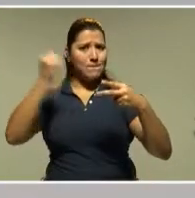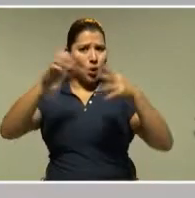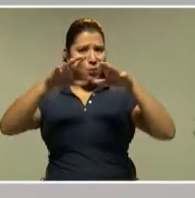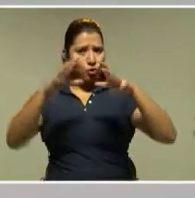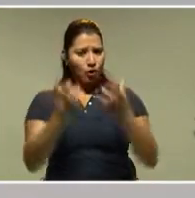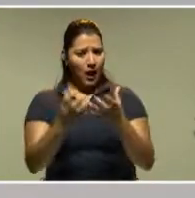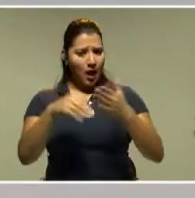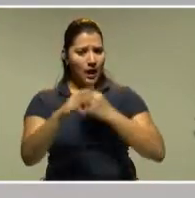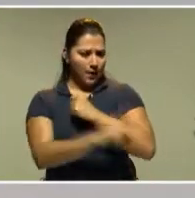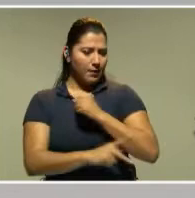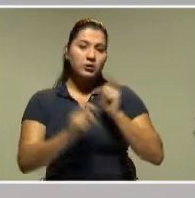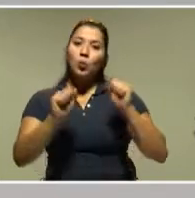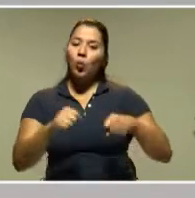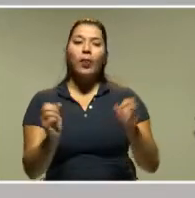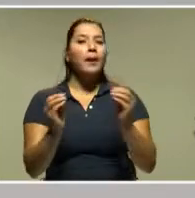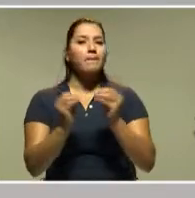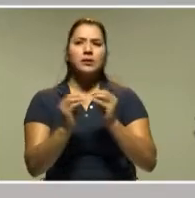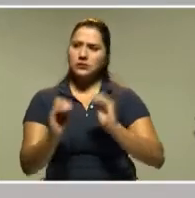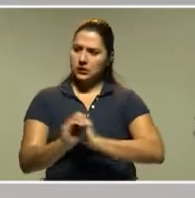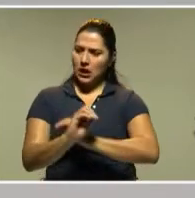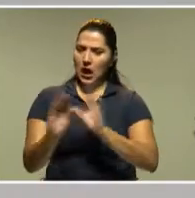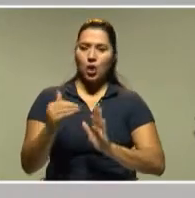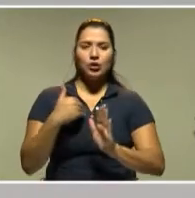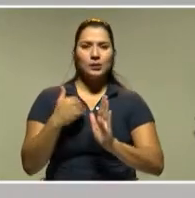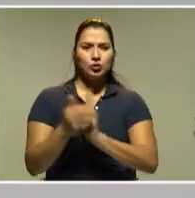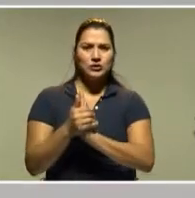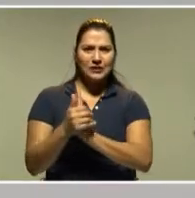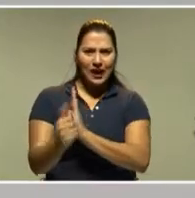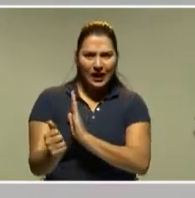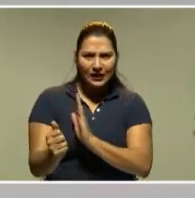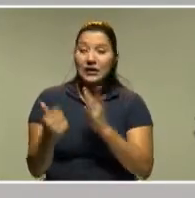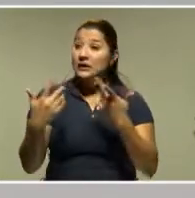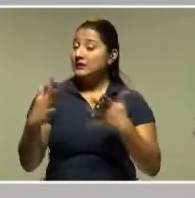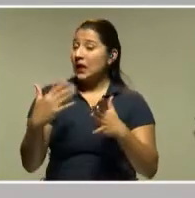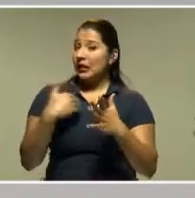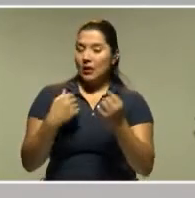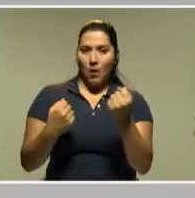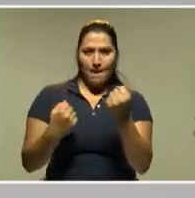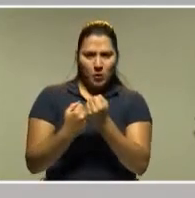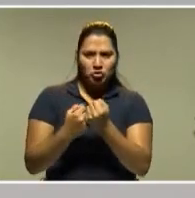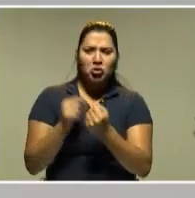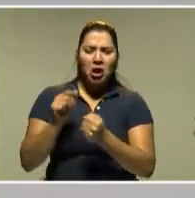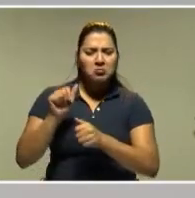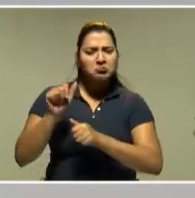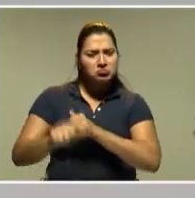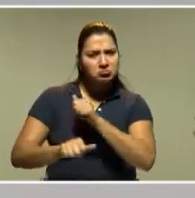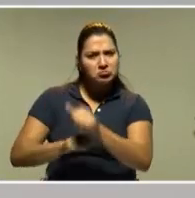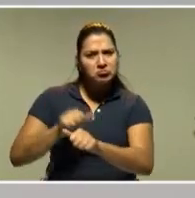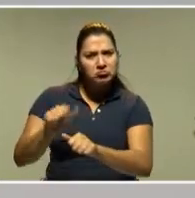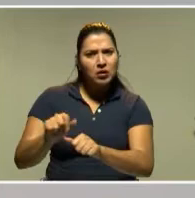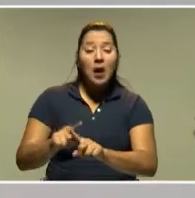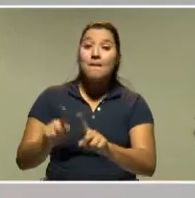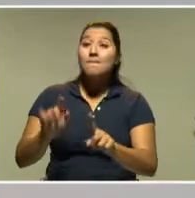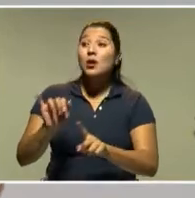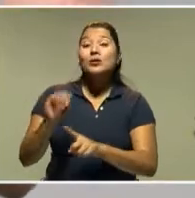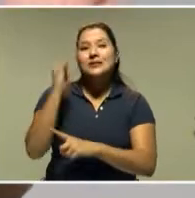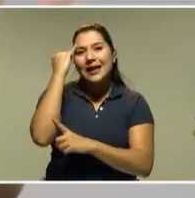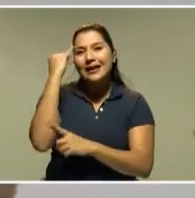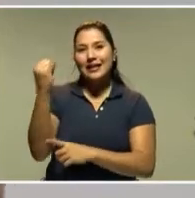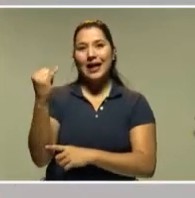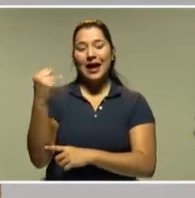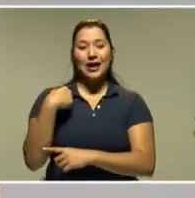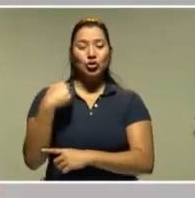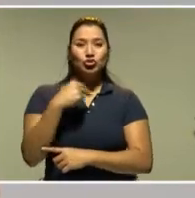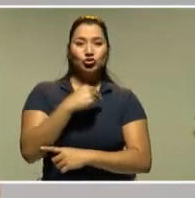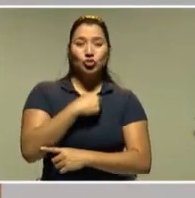más. Claro que sí, hay el talento, ya el apoyo está, ahí vamos poco a poco, pero esa es la idea, ¿verdad? Que uno abra